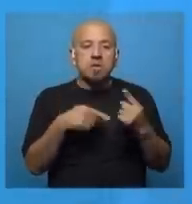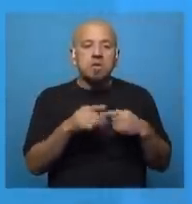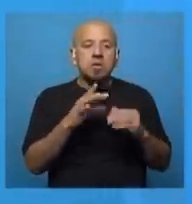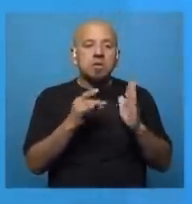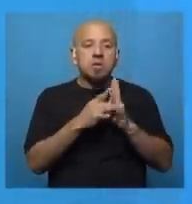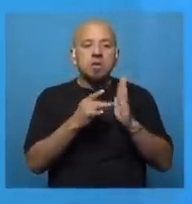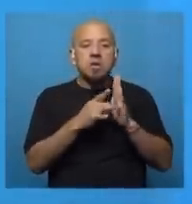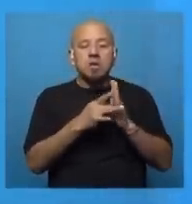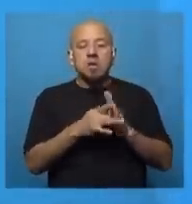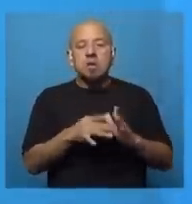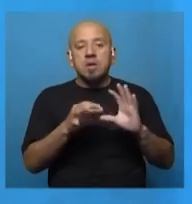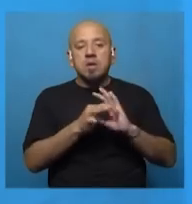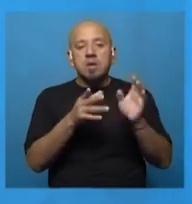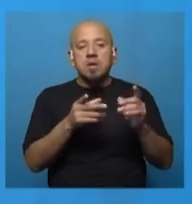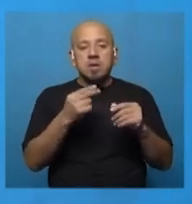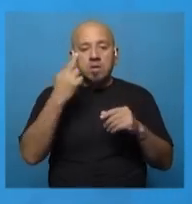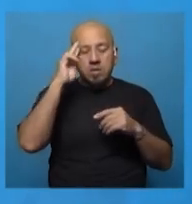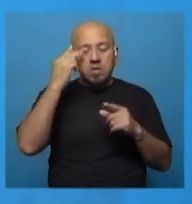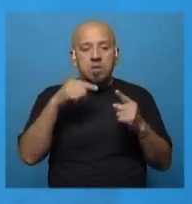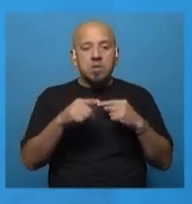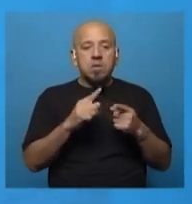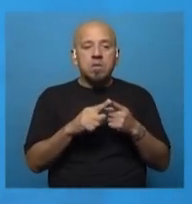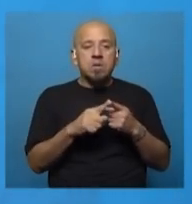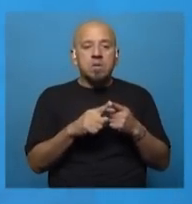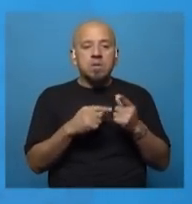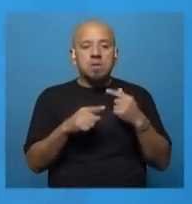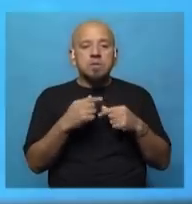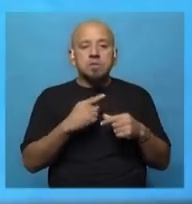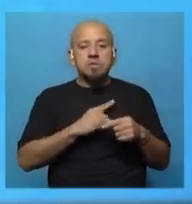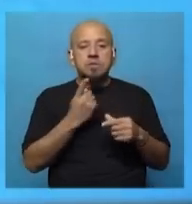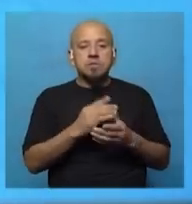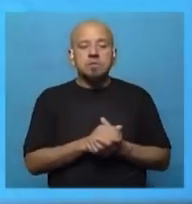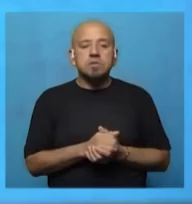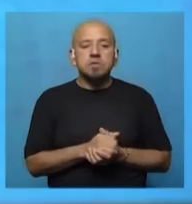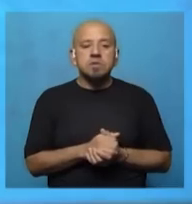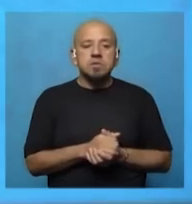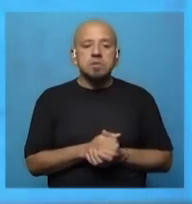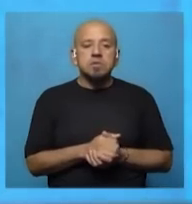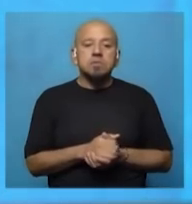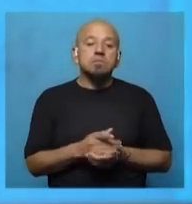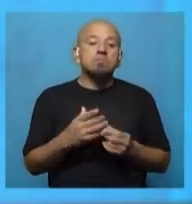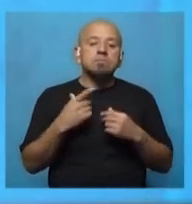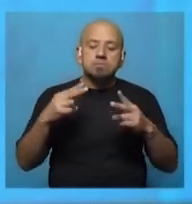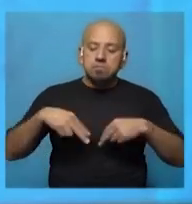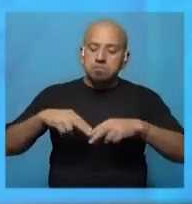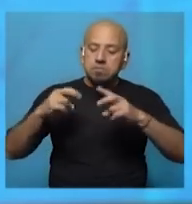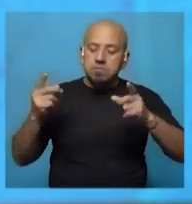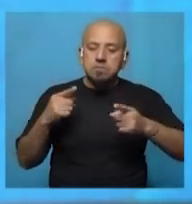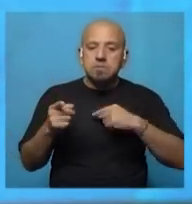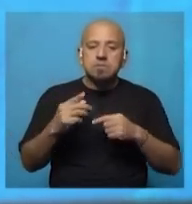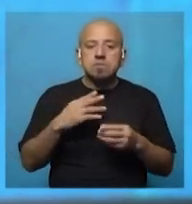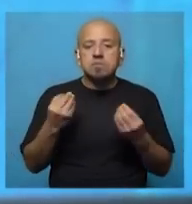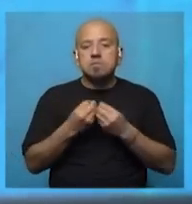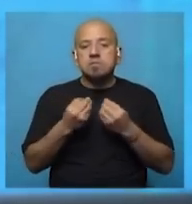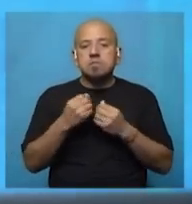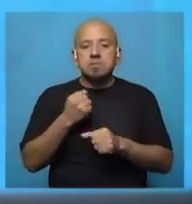calidad institucional y democrática del país que en general es algo que que nos enorgullece tiene con la investigación Porque la fiscal tiene mucho